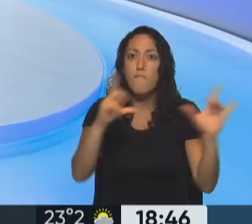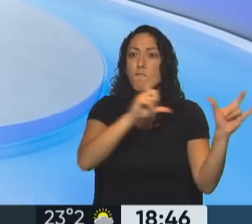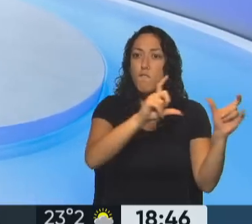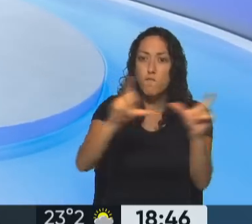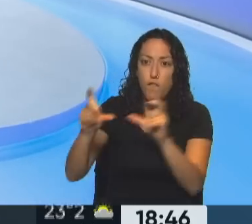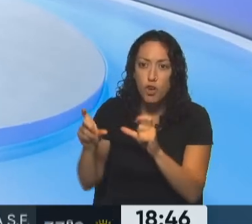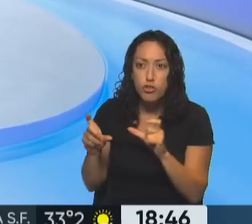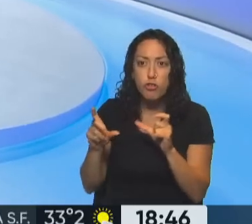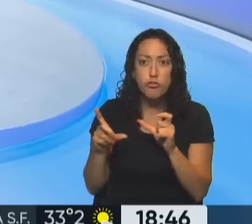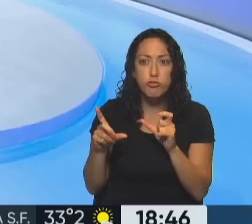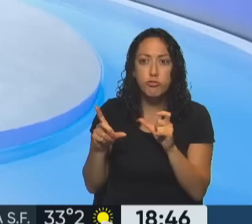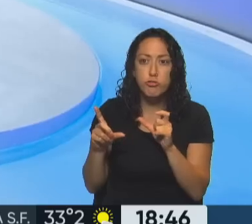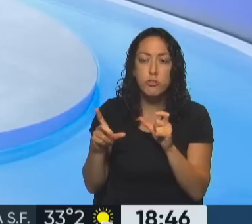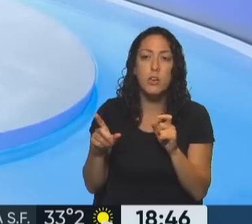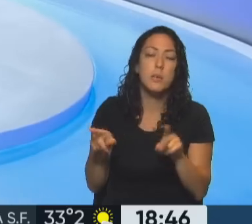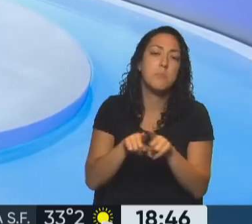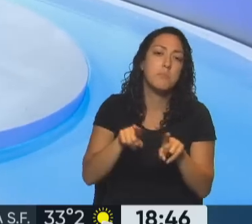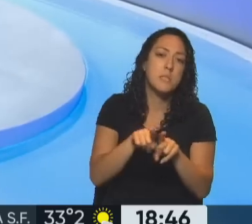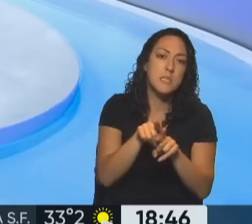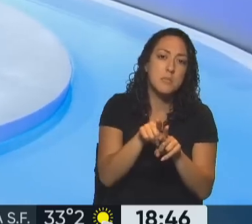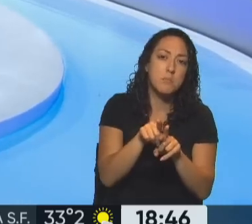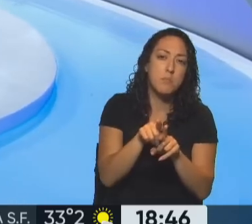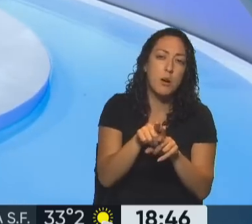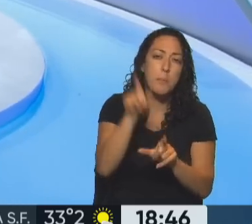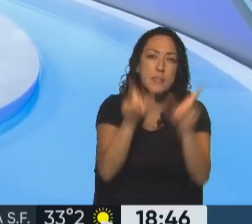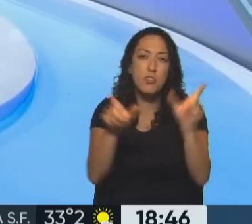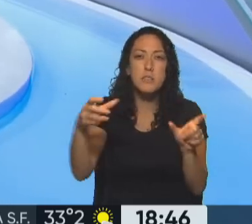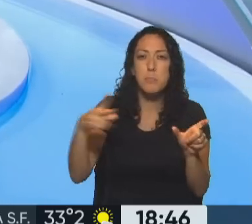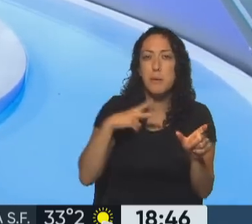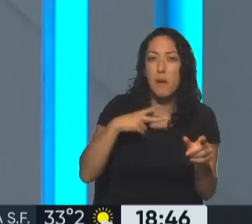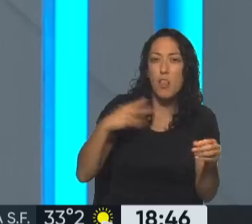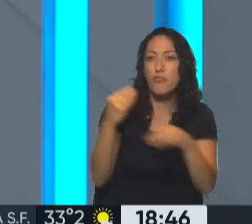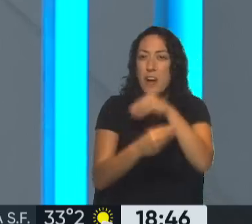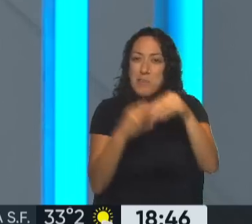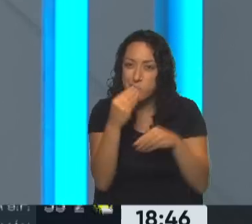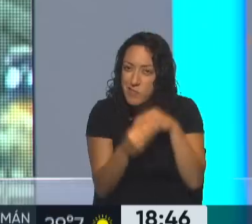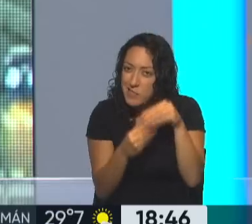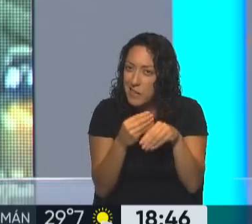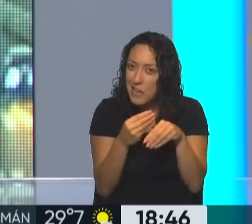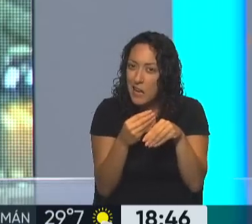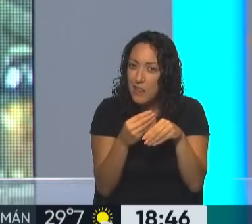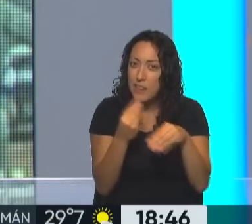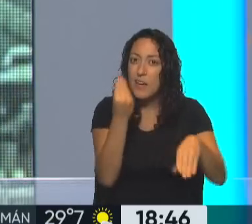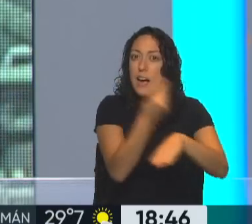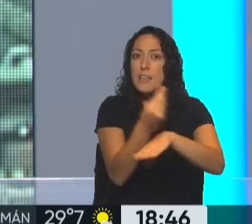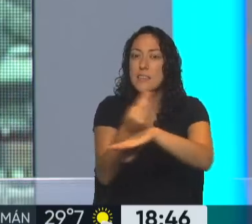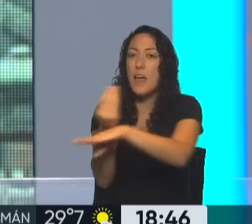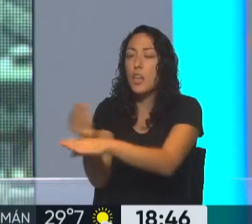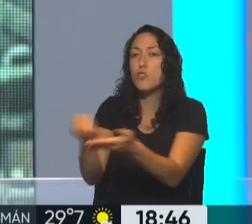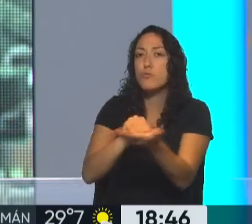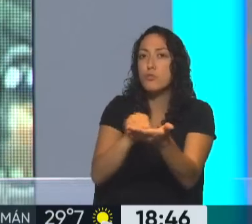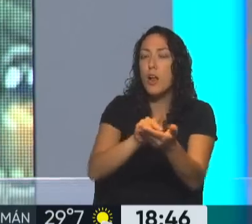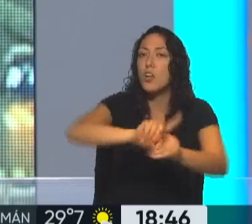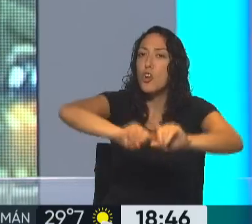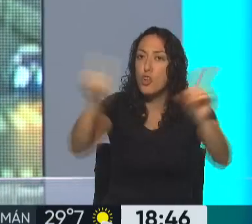fotografías que pertenecen al entorno íntimo, privado, familiar de las candidatas o funcionarias. Y en este